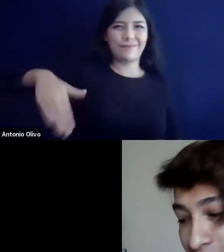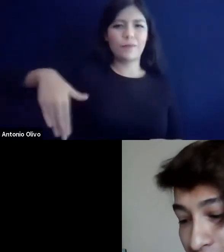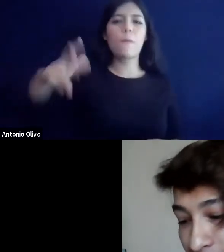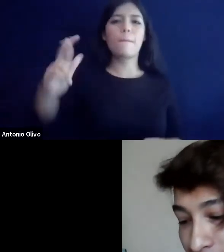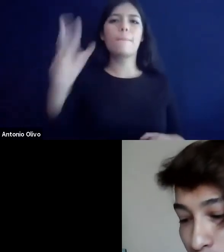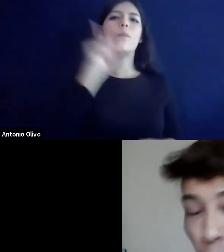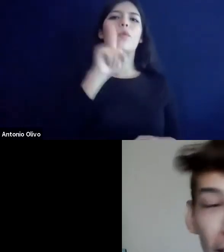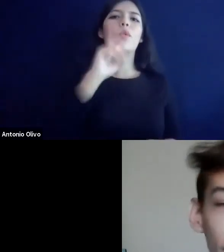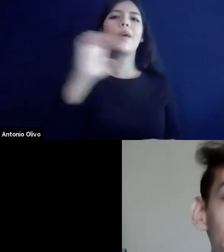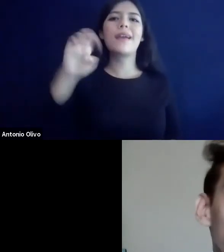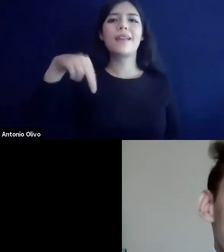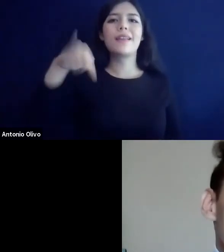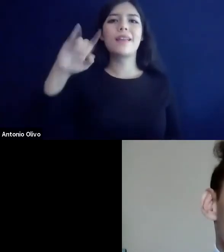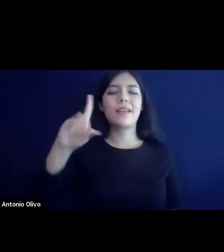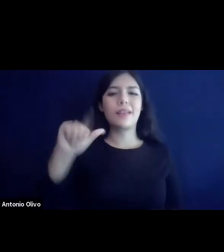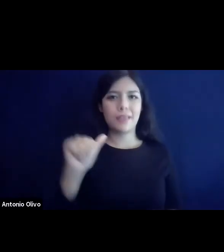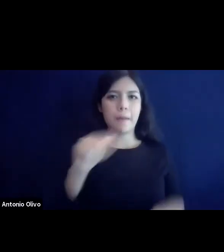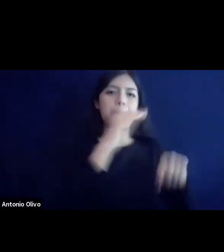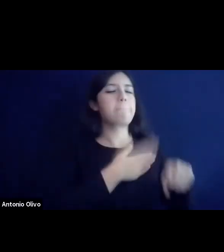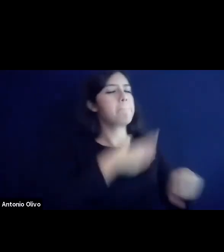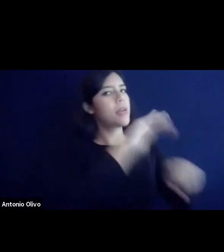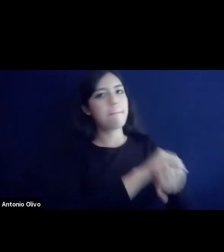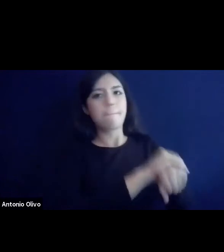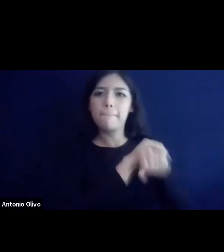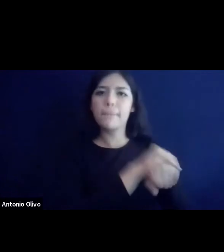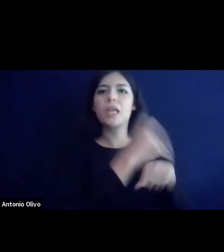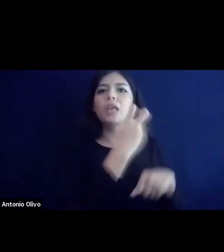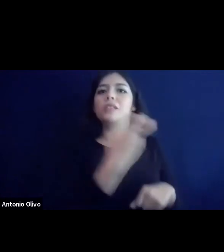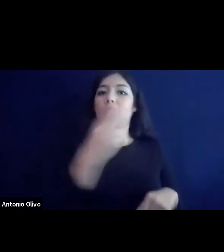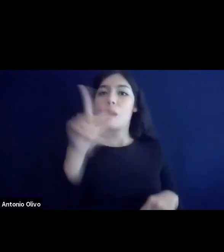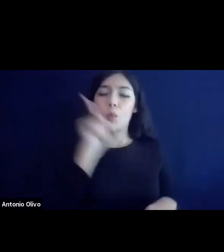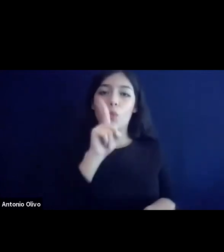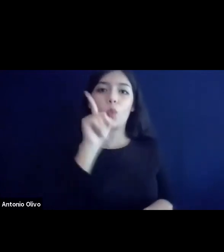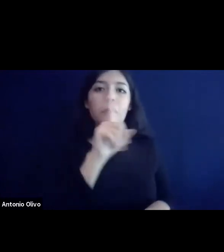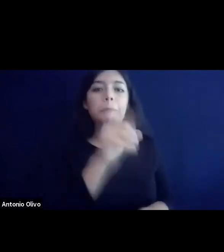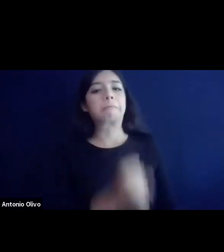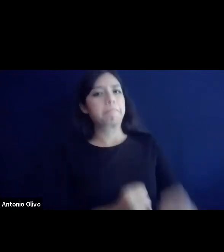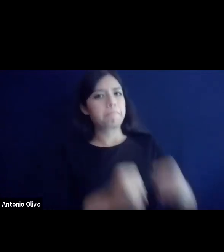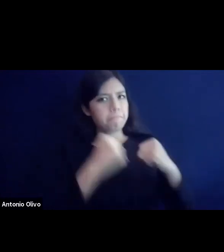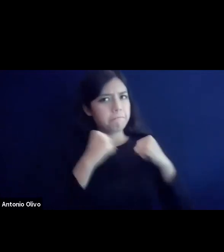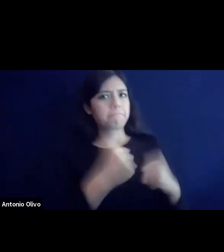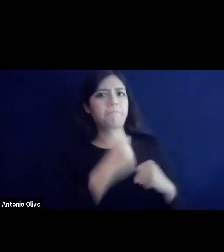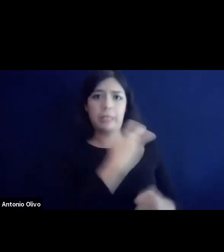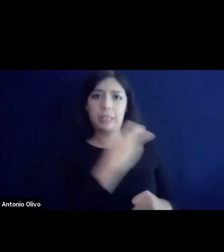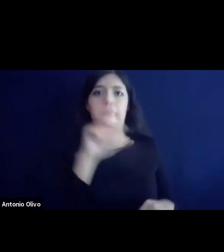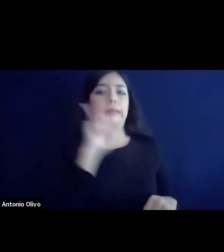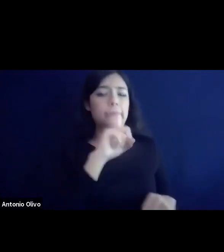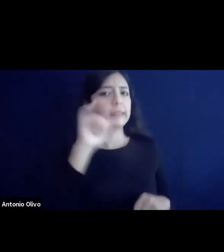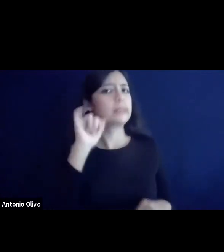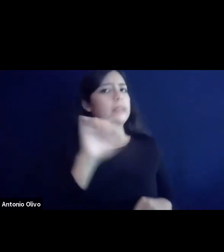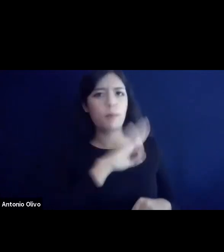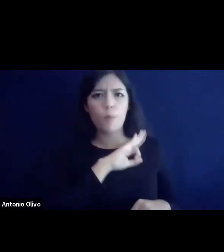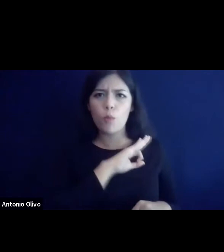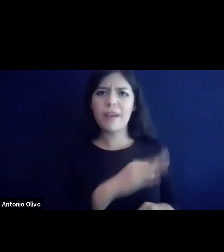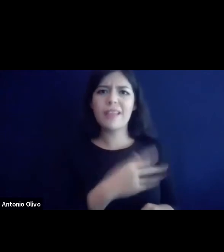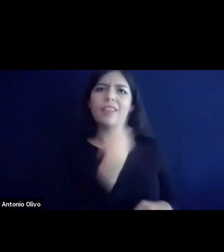es fuerte, es inteligente, es capaz, tiene mucho